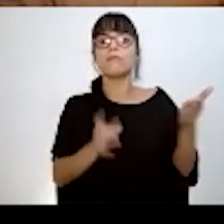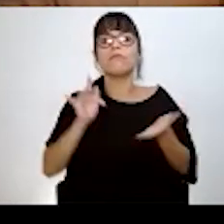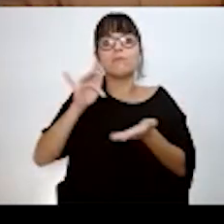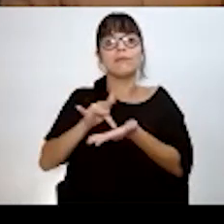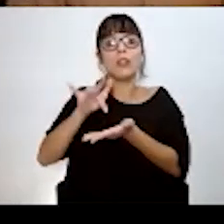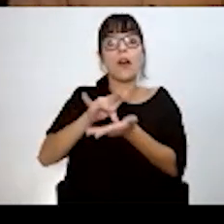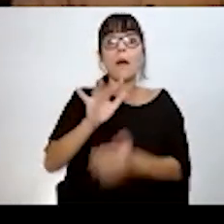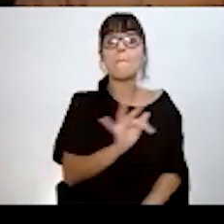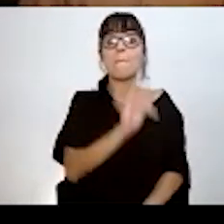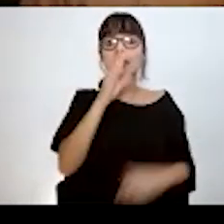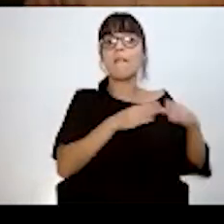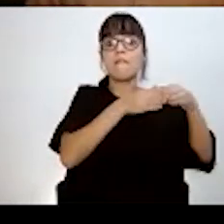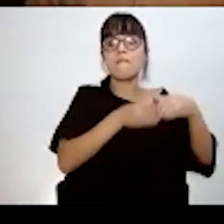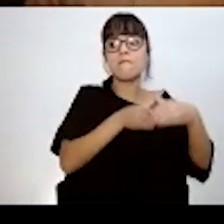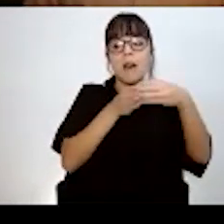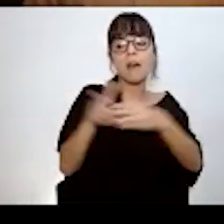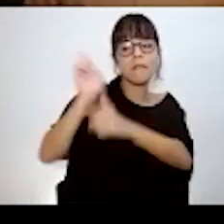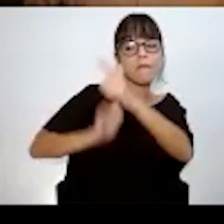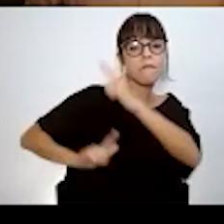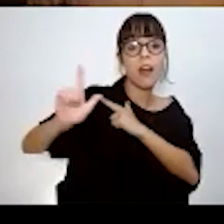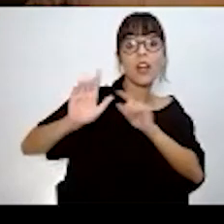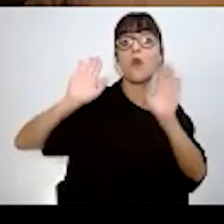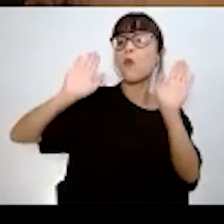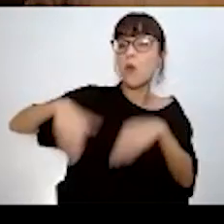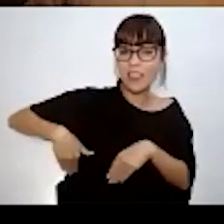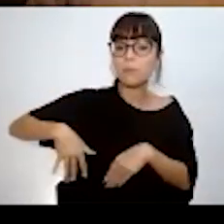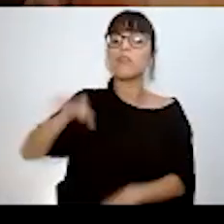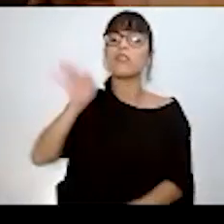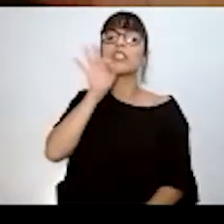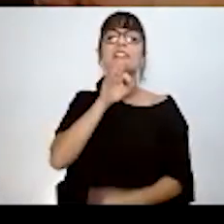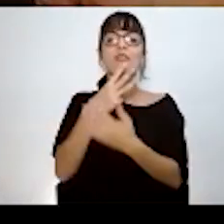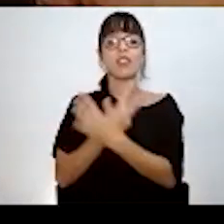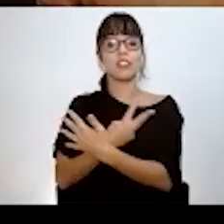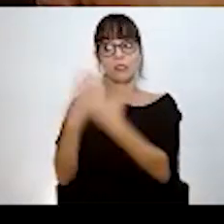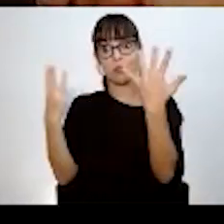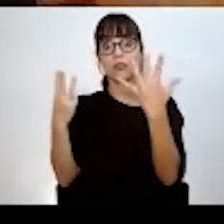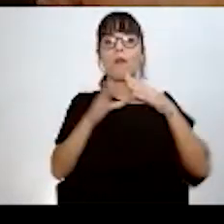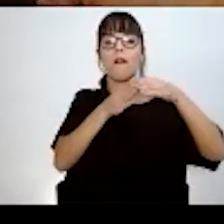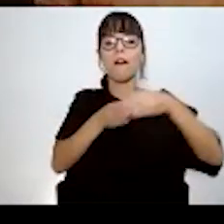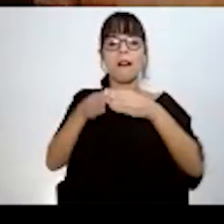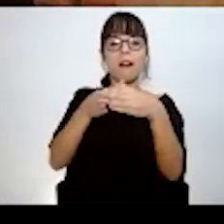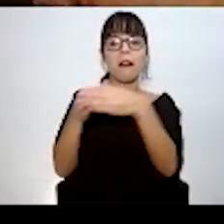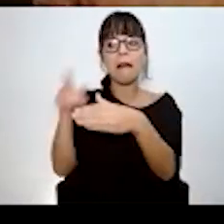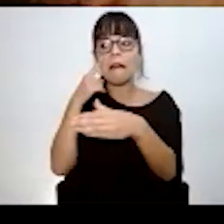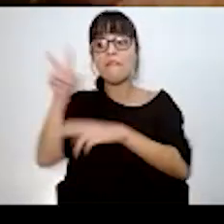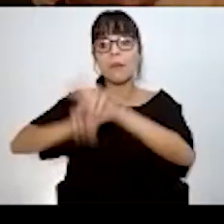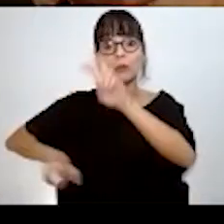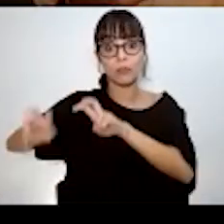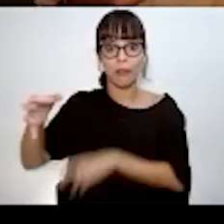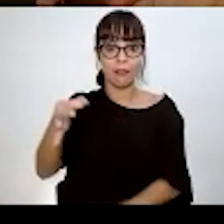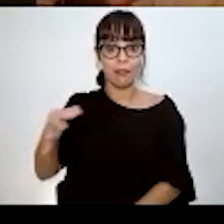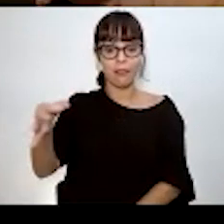expediciones, hasta la última expedición en busca de San Borondón es del siglo XVIII. Y nos encontramos, por lo tanto, con un espacio que